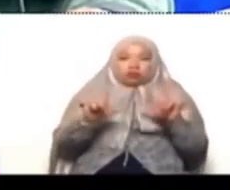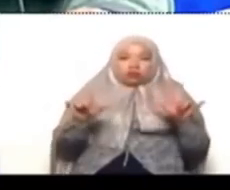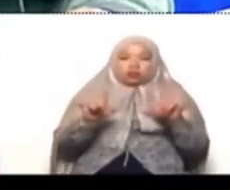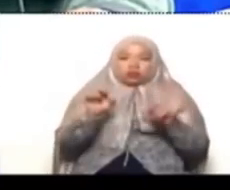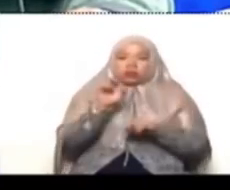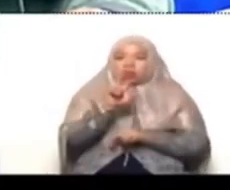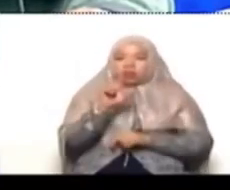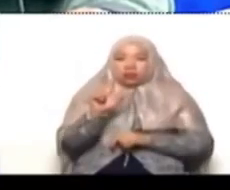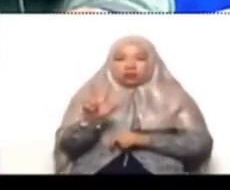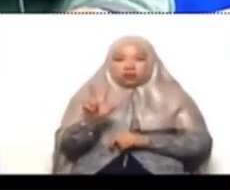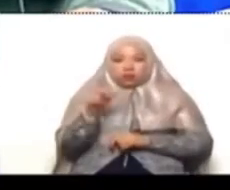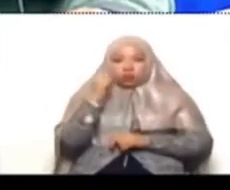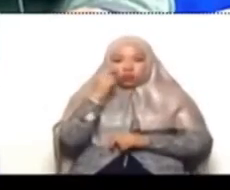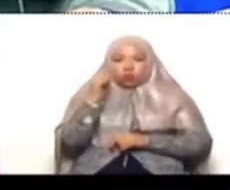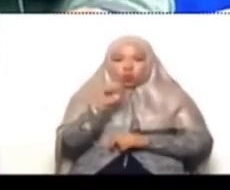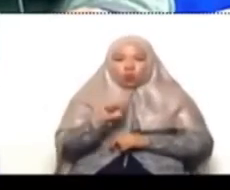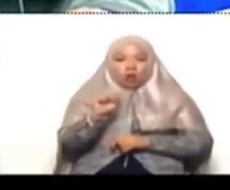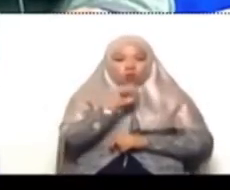Globovisión,